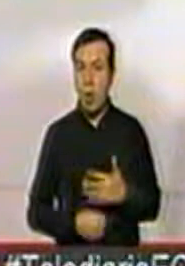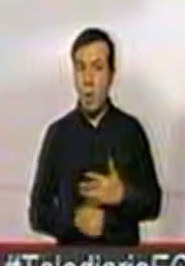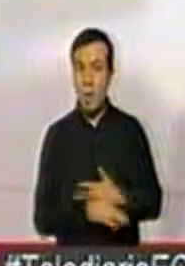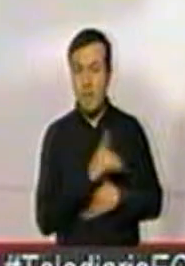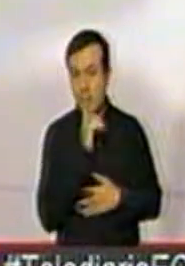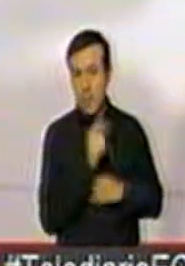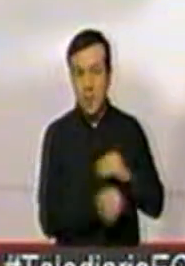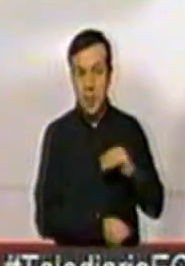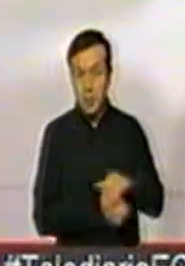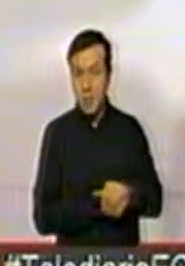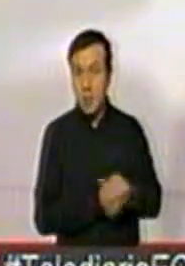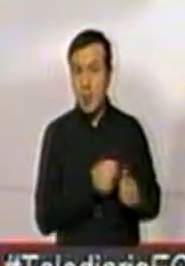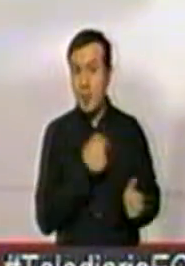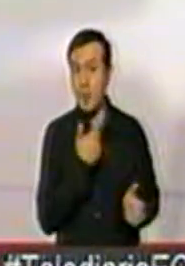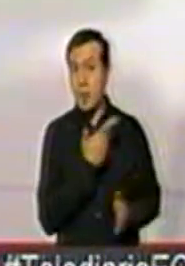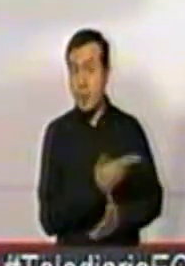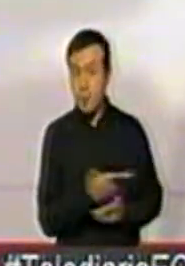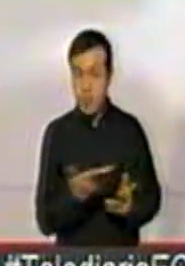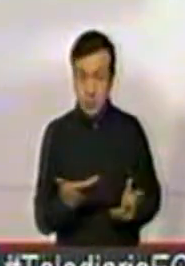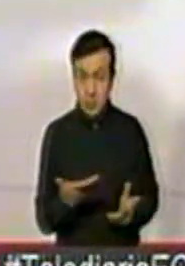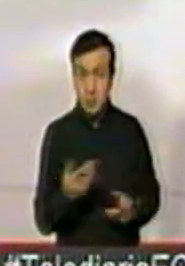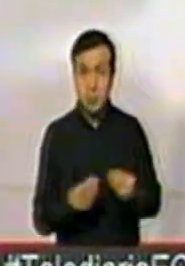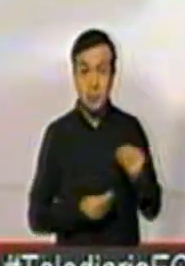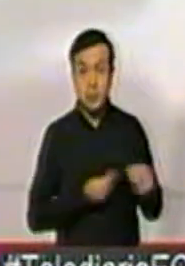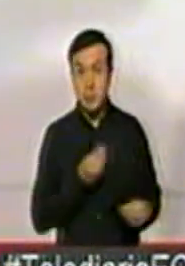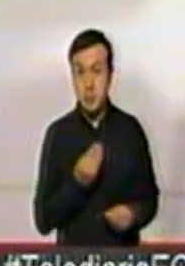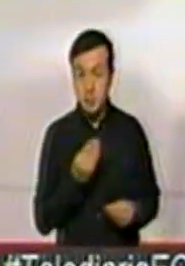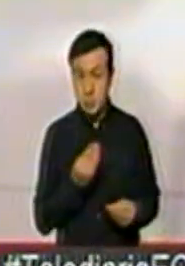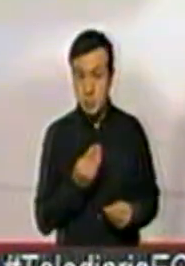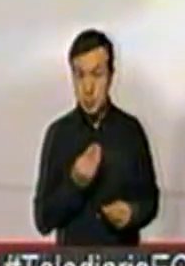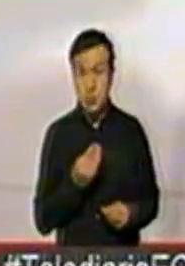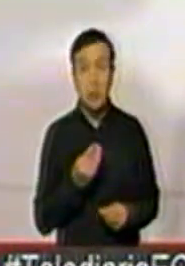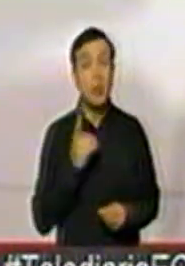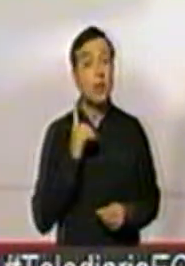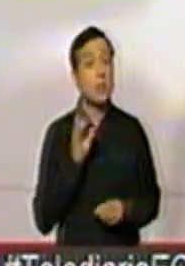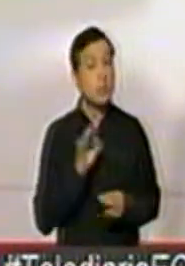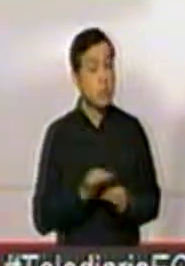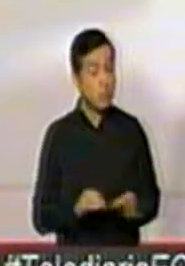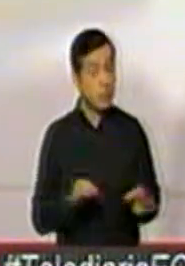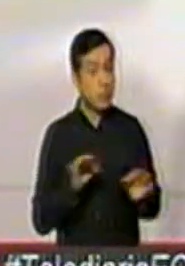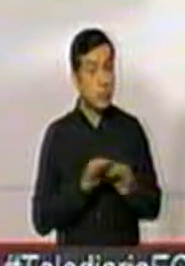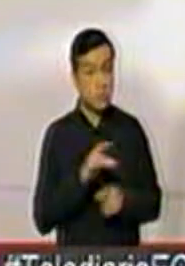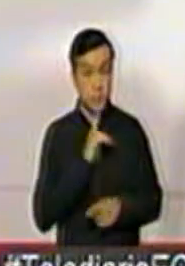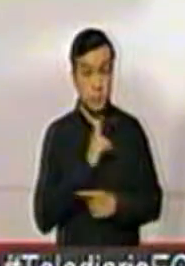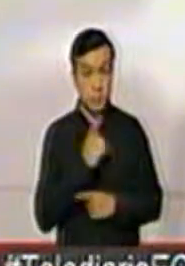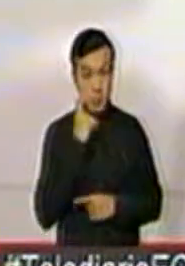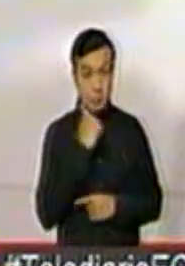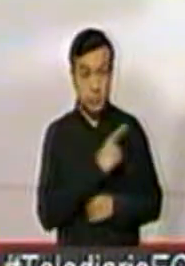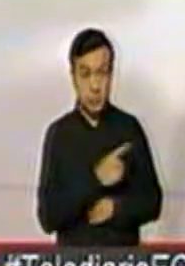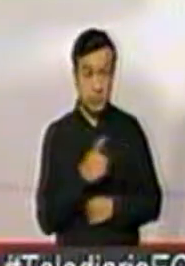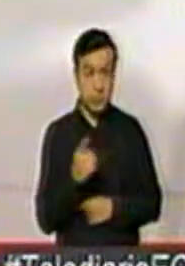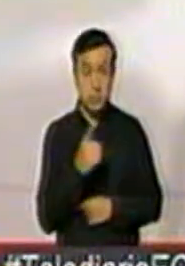ese tipo de prácticas sanitarias. Y eso es muy importante considerarlo, porque lo que estamos haciendo es